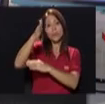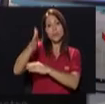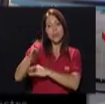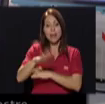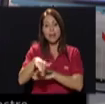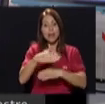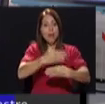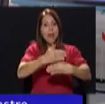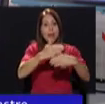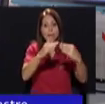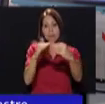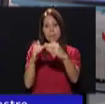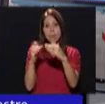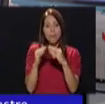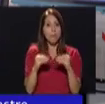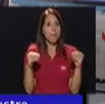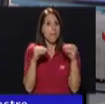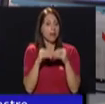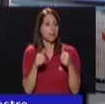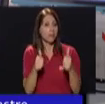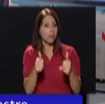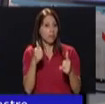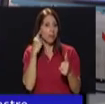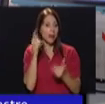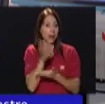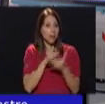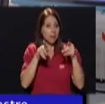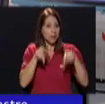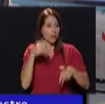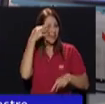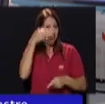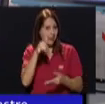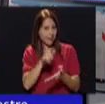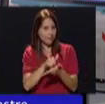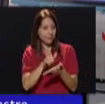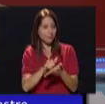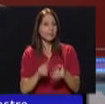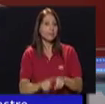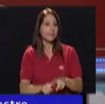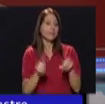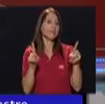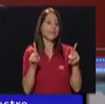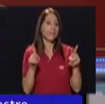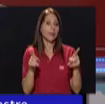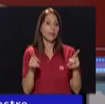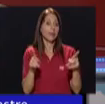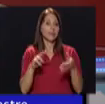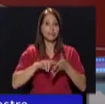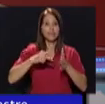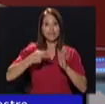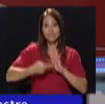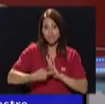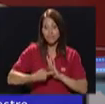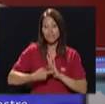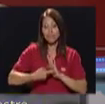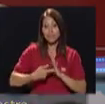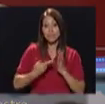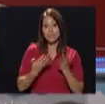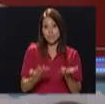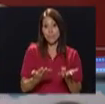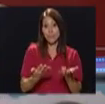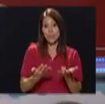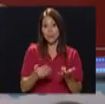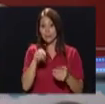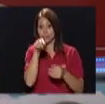cuanto más metido en la montaña esté el residencial o el lote, ¿verdad? Más plus tiene para algunas personas. Sin embargo,